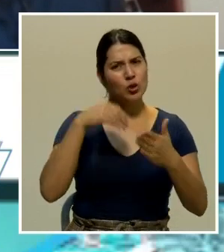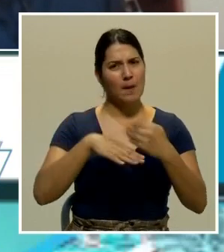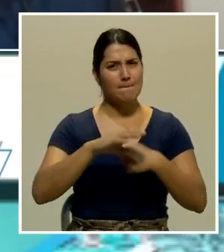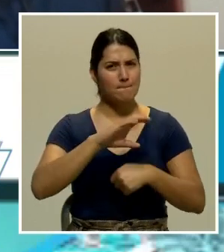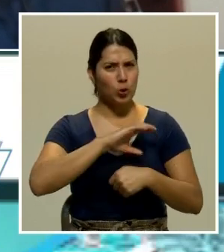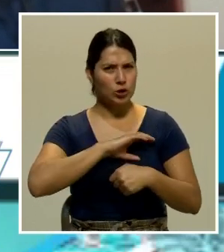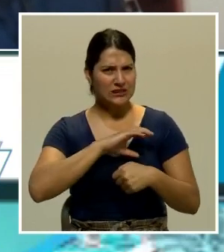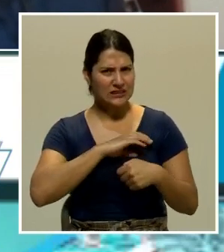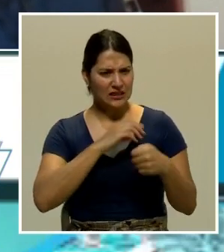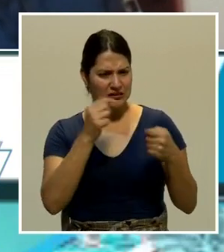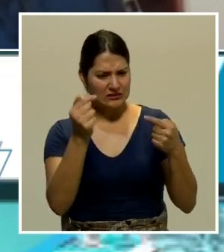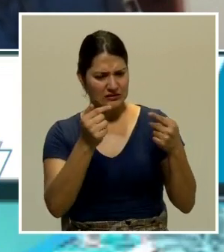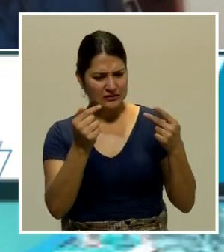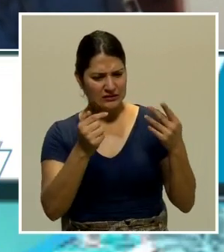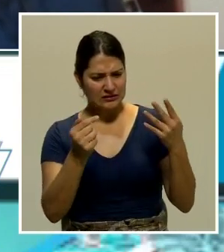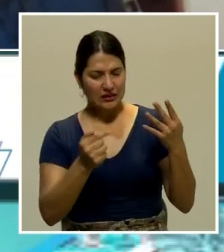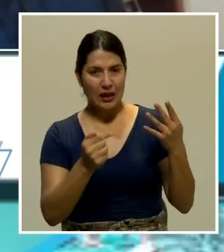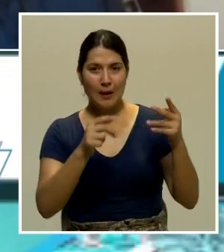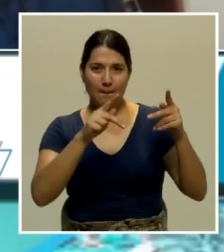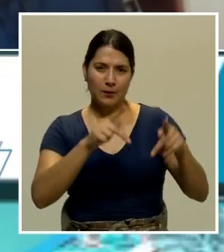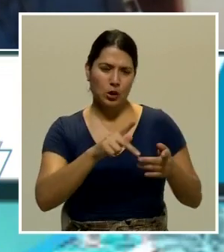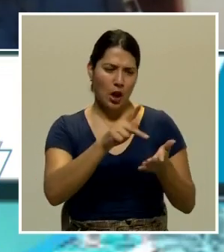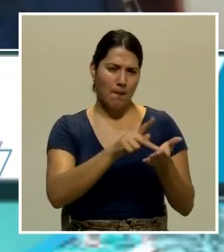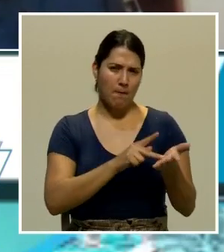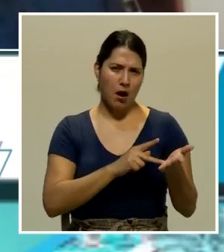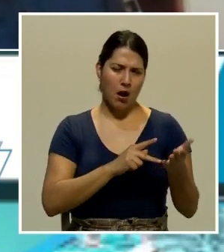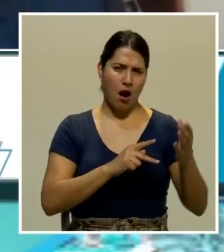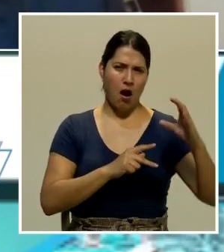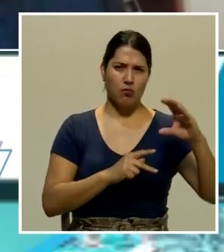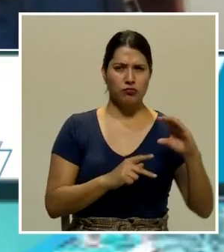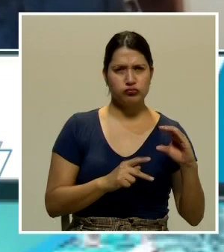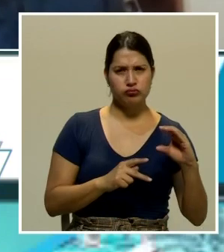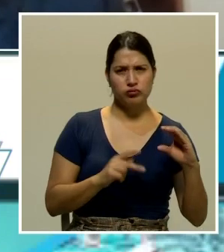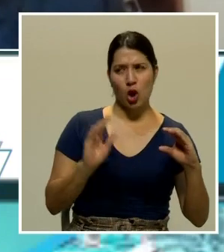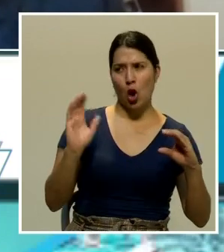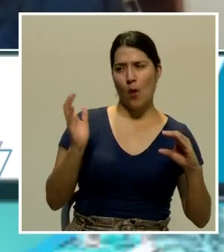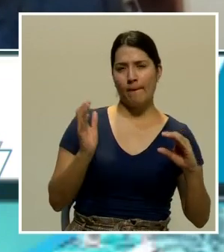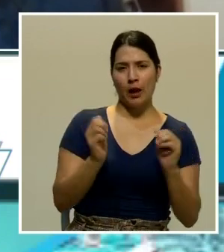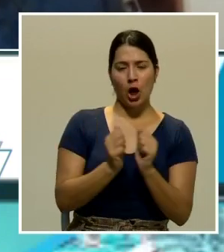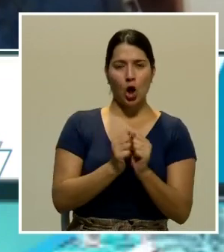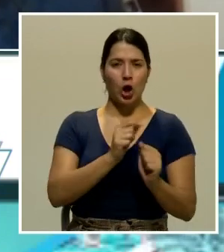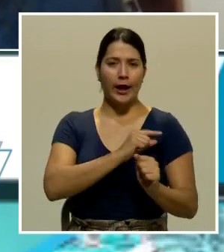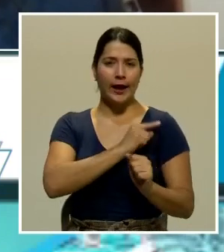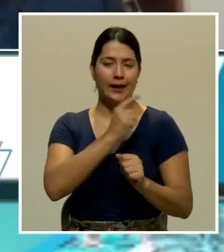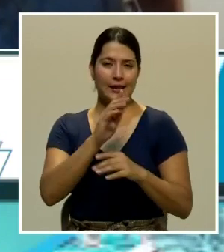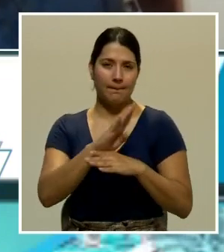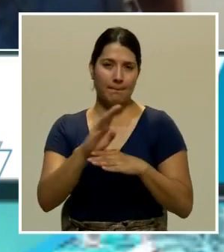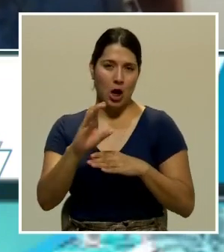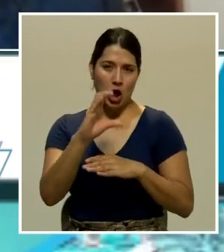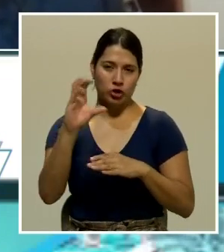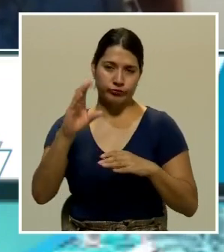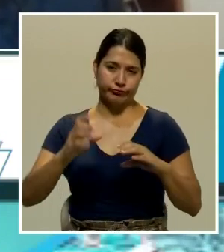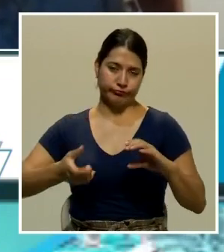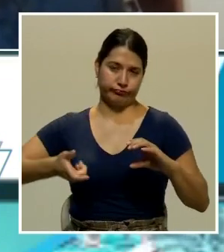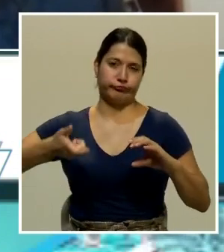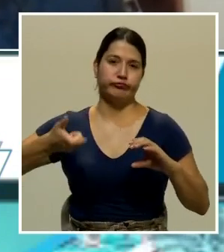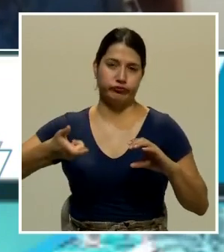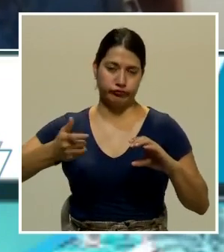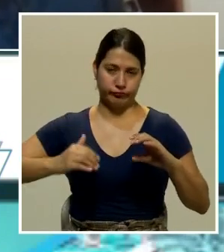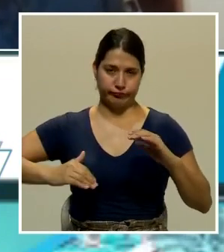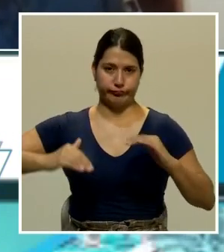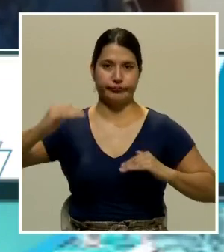Son personas que no pueden compararse con un gerente del Banco de Costa Rica o del Banco